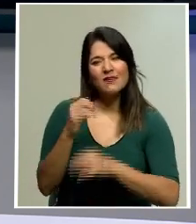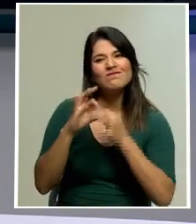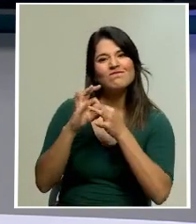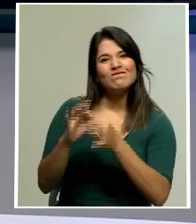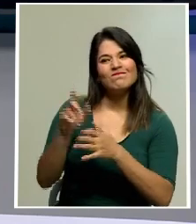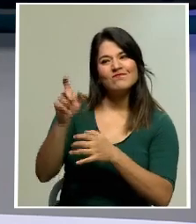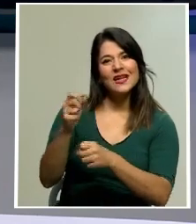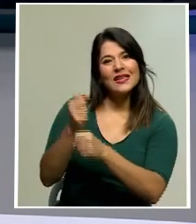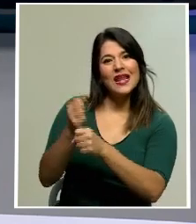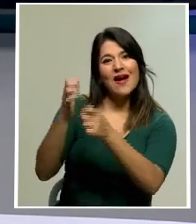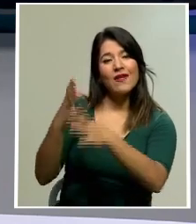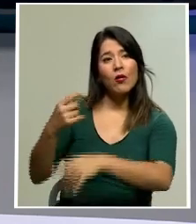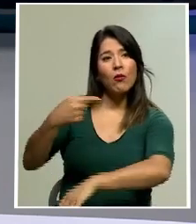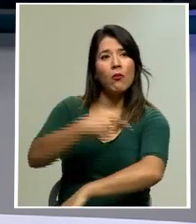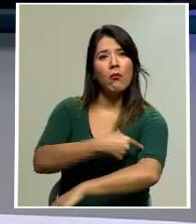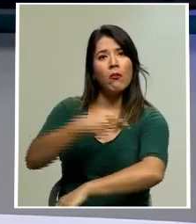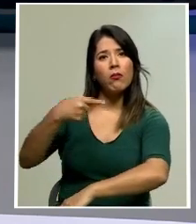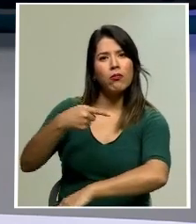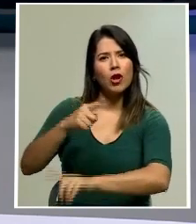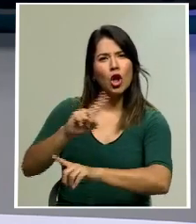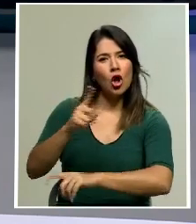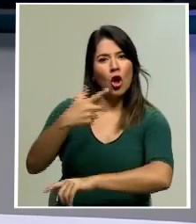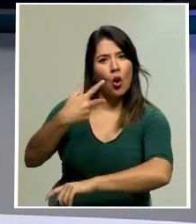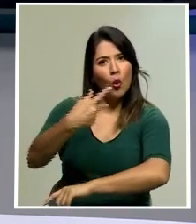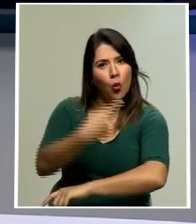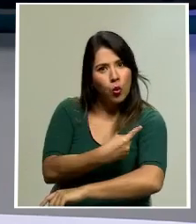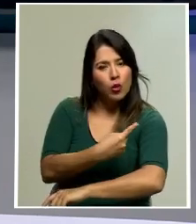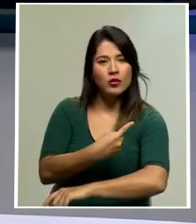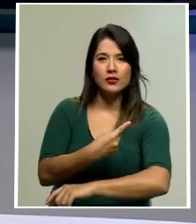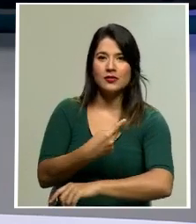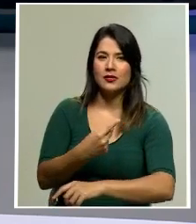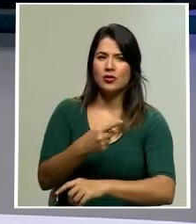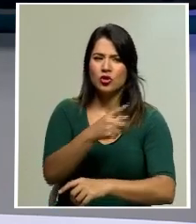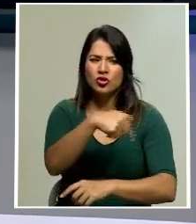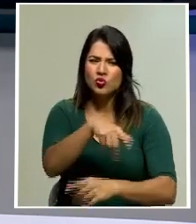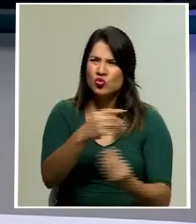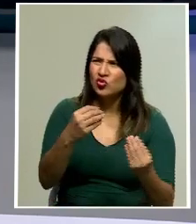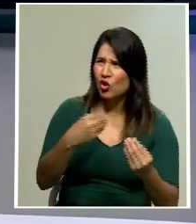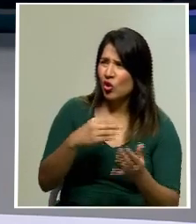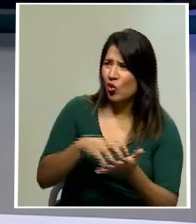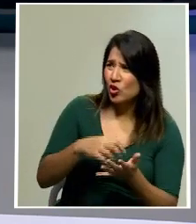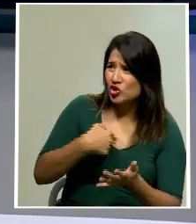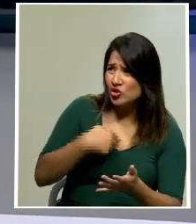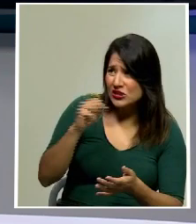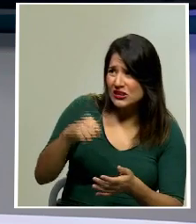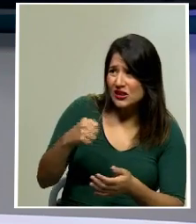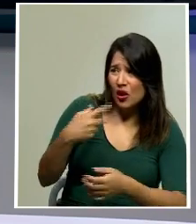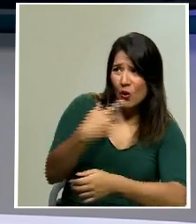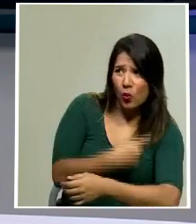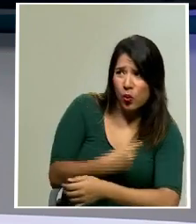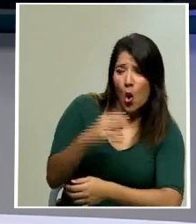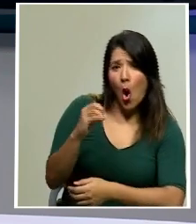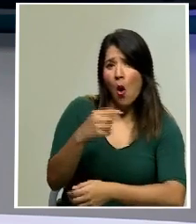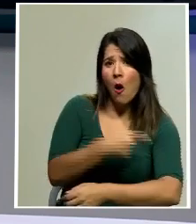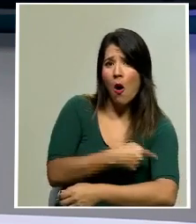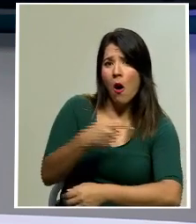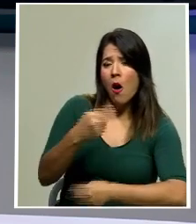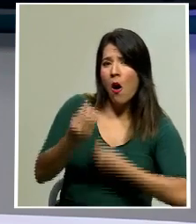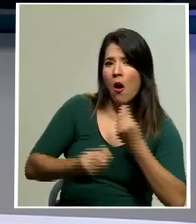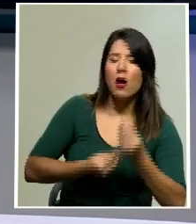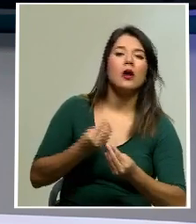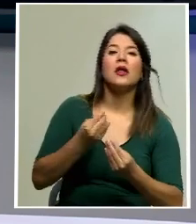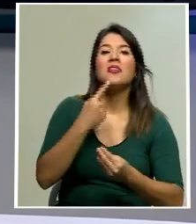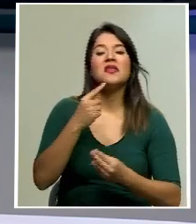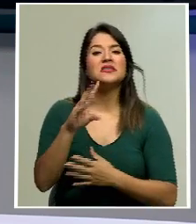que simuló haber vacunado a un paciente. En total, 1.500 personas fueron contactadas y alrededor de 600